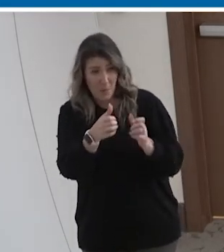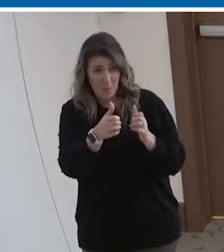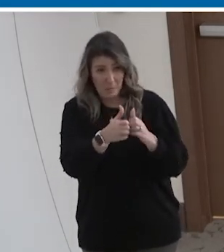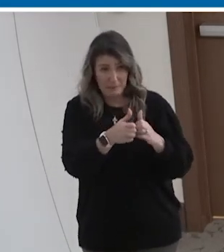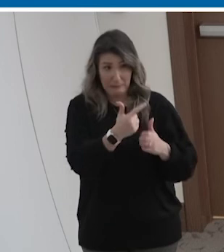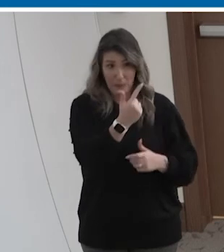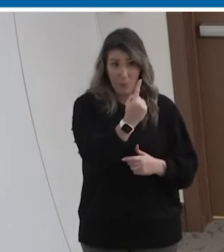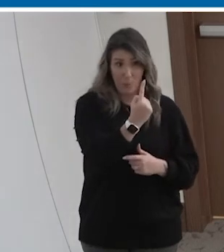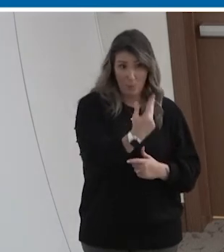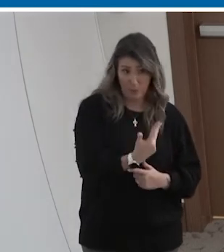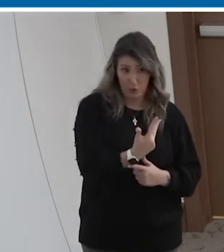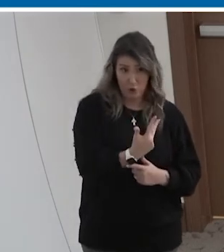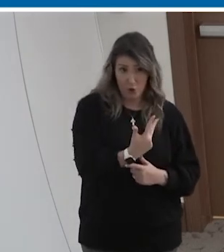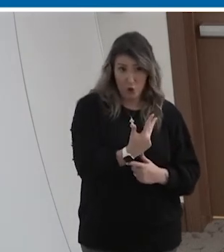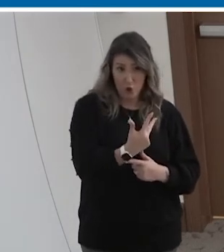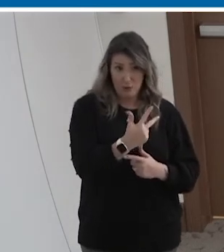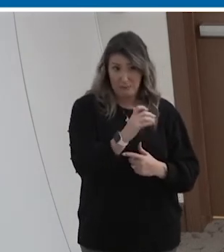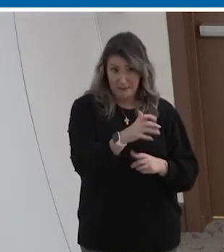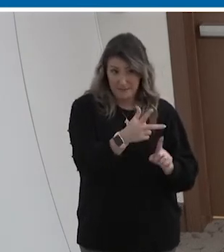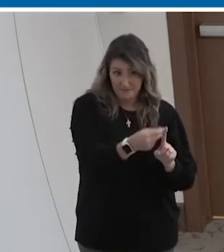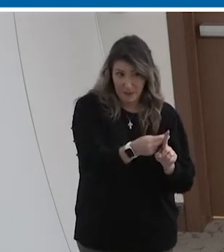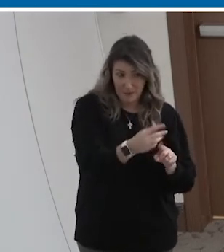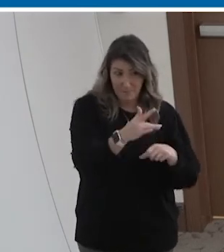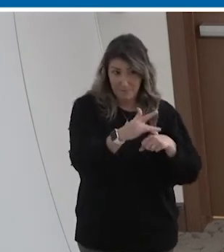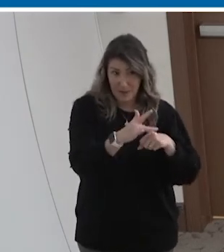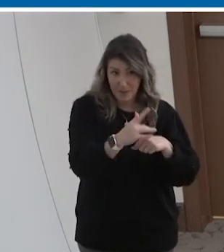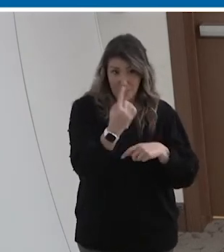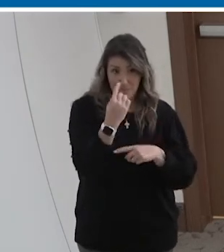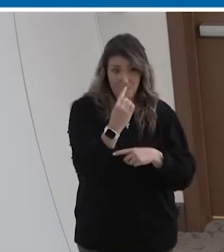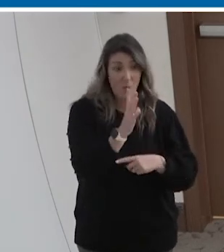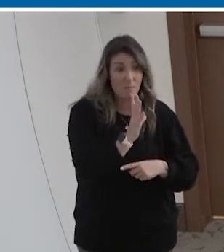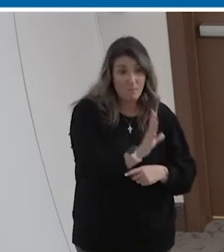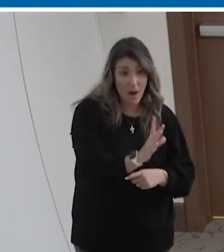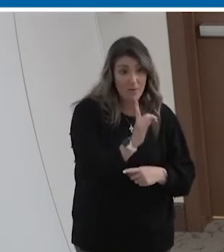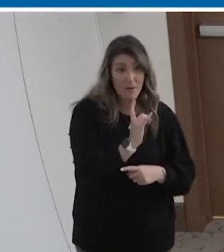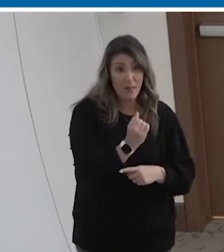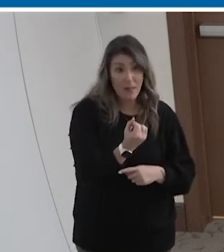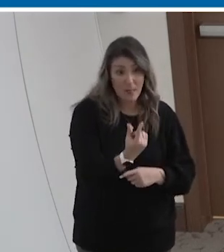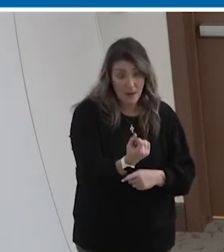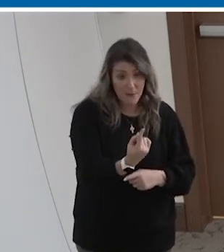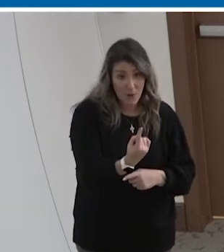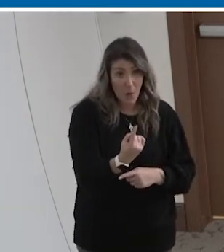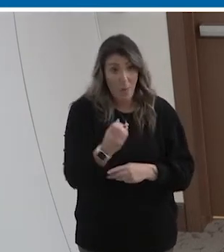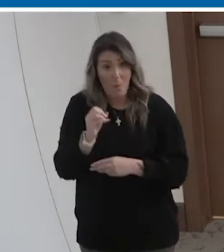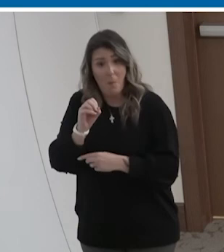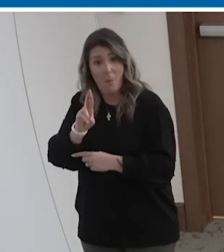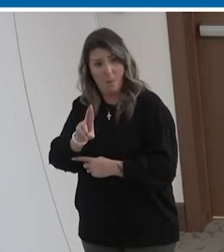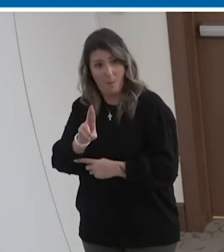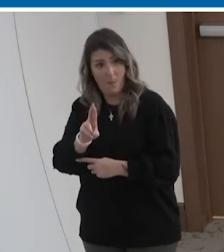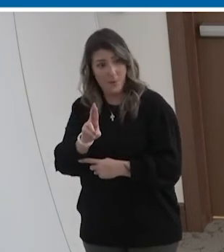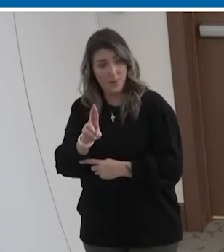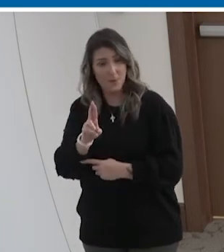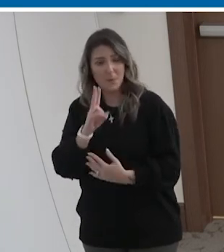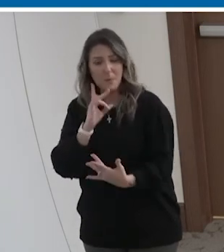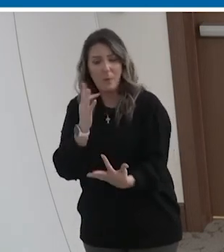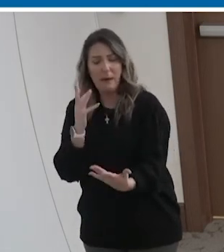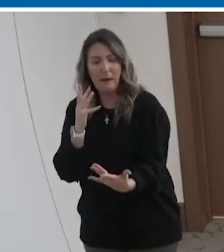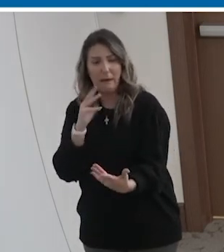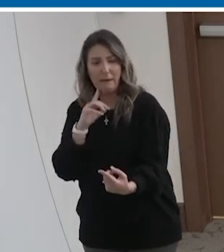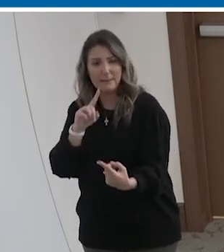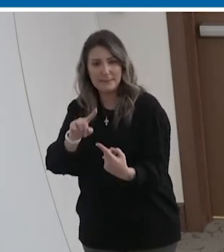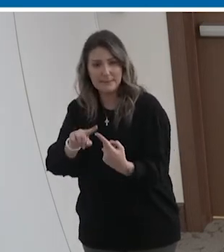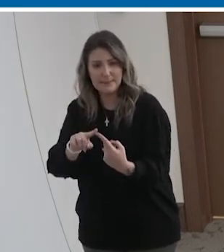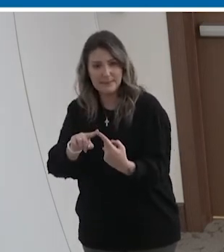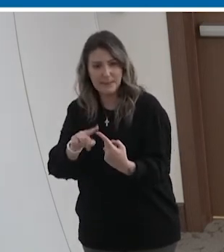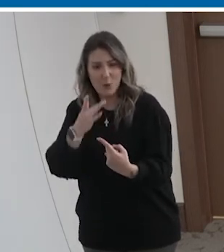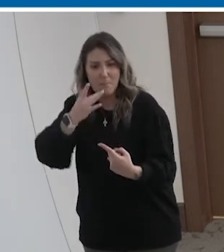smaller dose that is available for the 5 to 11-year-olds, or should I wait until they